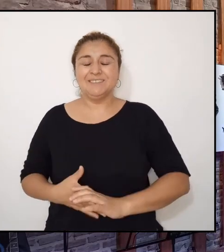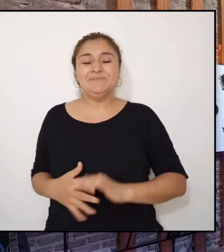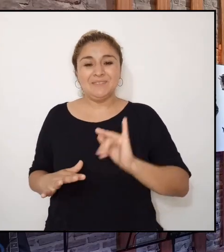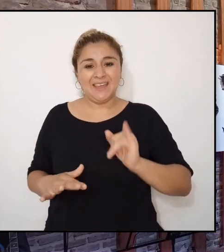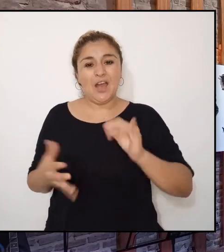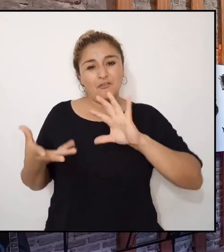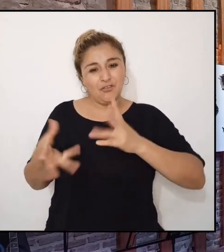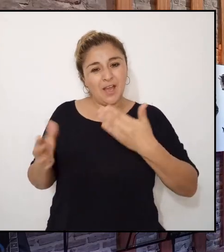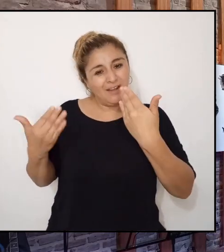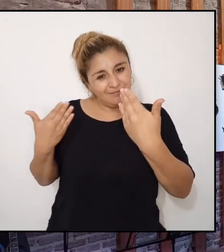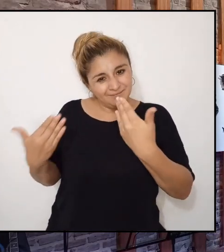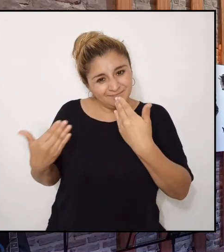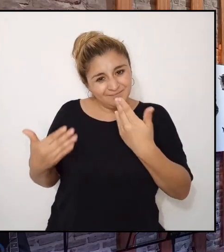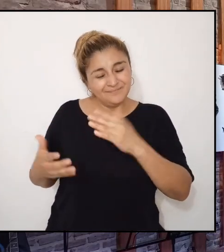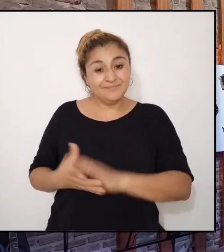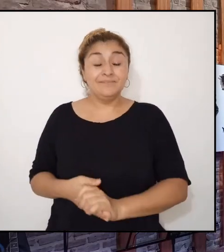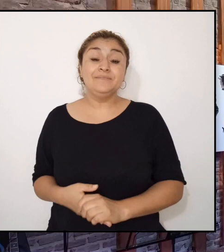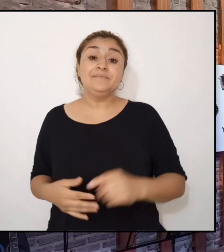¿por qué te buscaban?